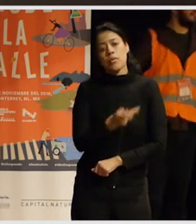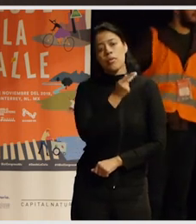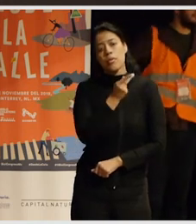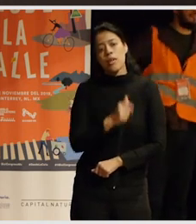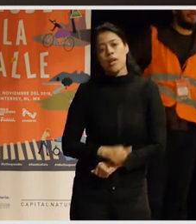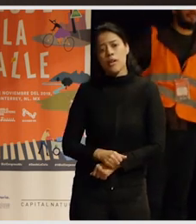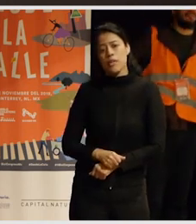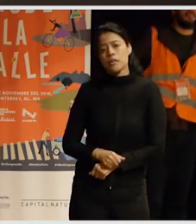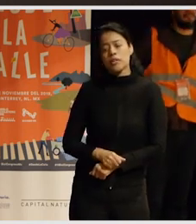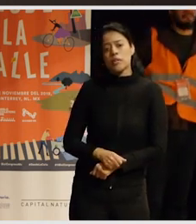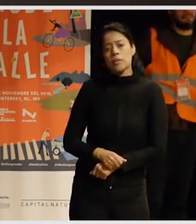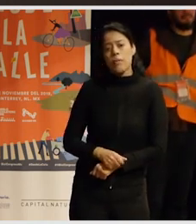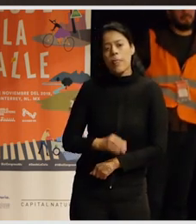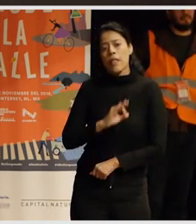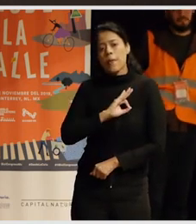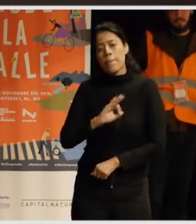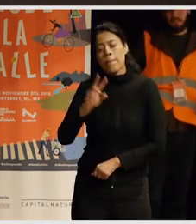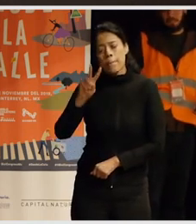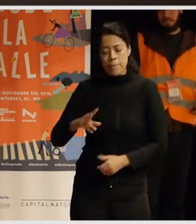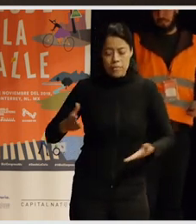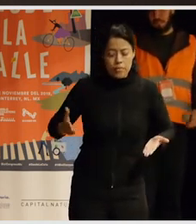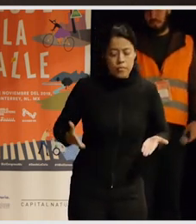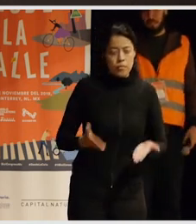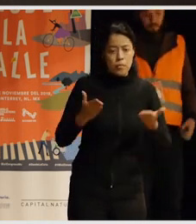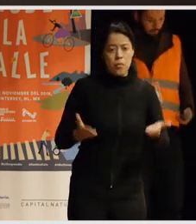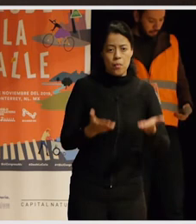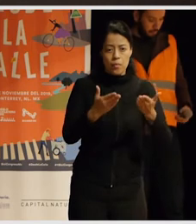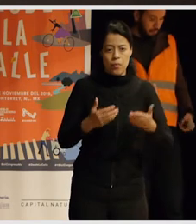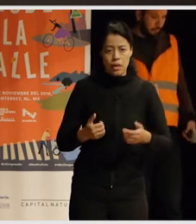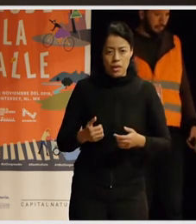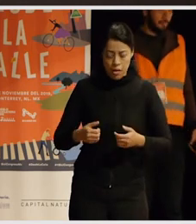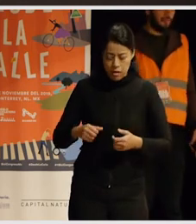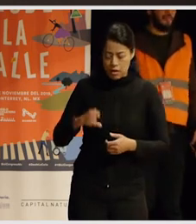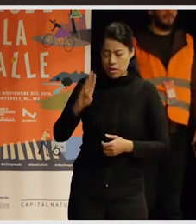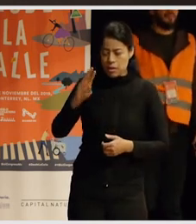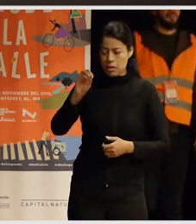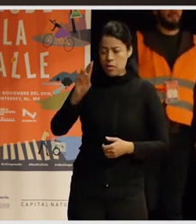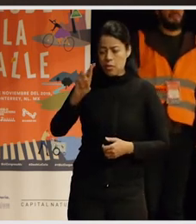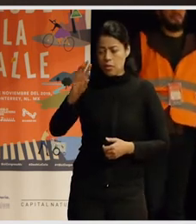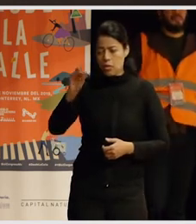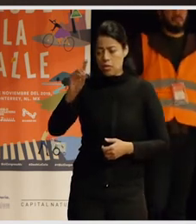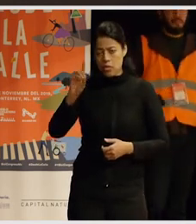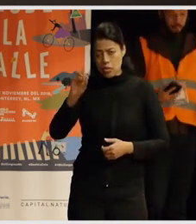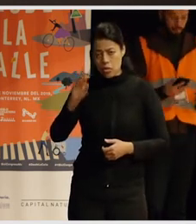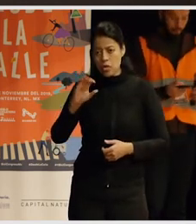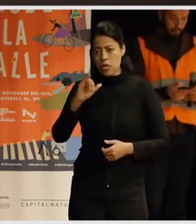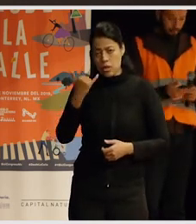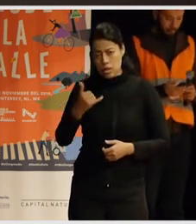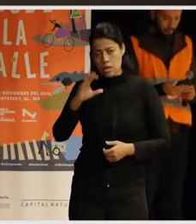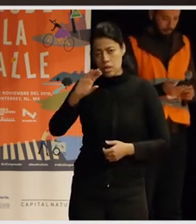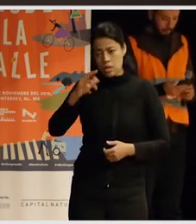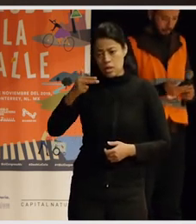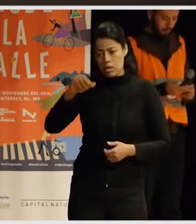posibilidades reales verías de impulsar en el bordo y en el chamizal una infraestructura aquí sí sería